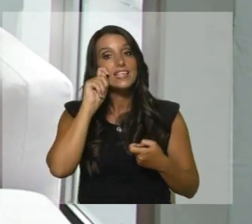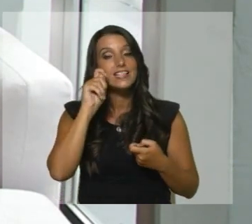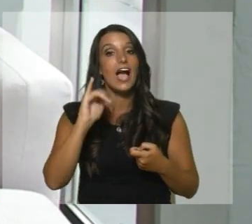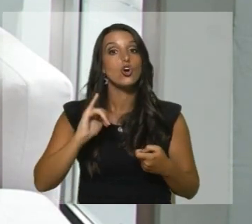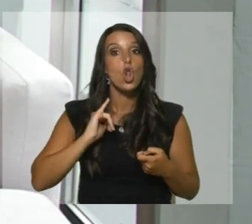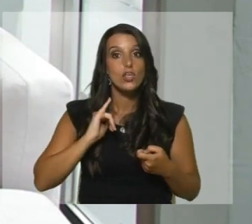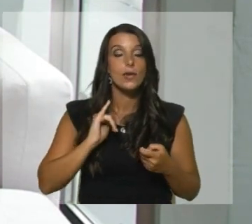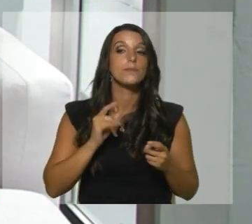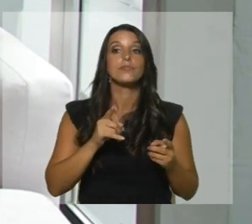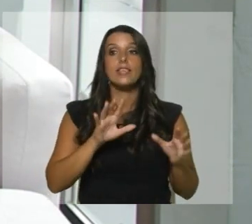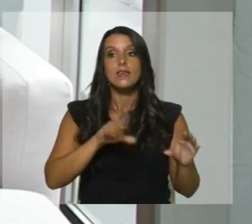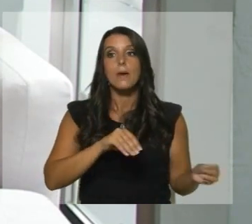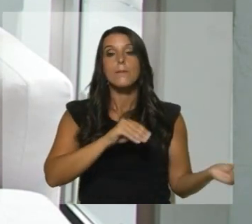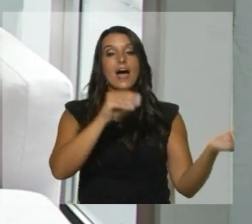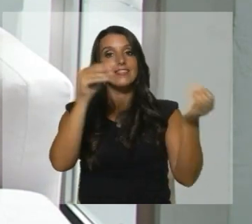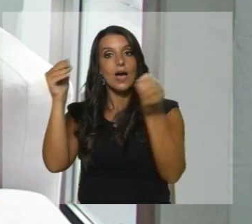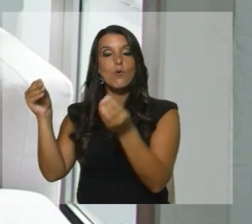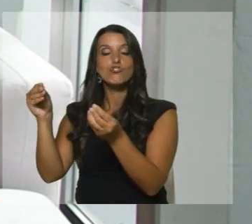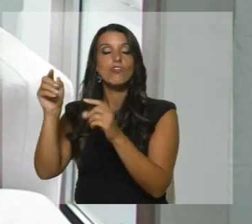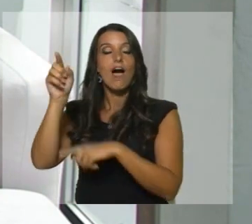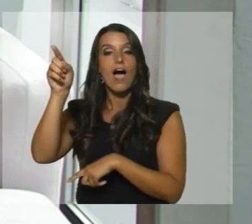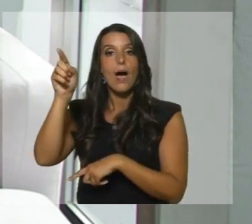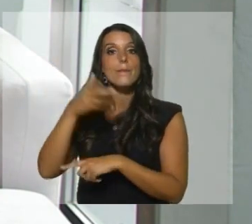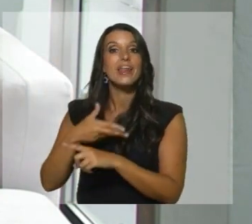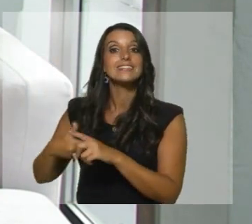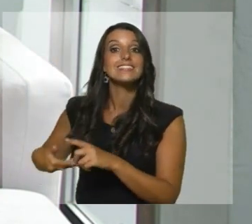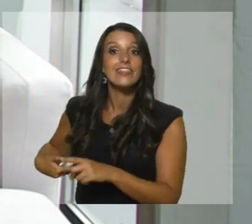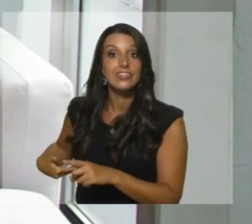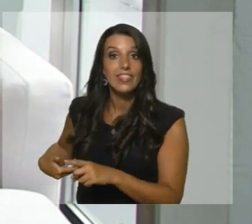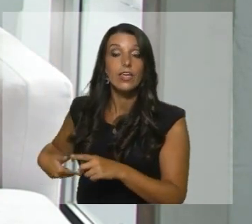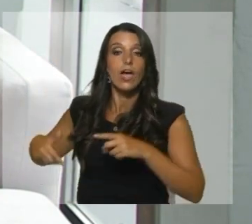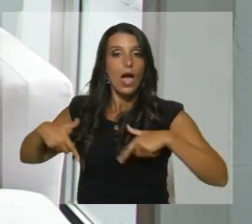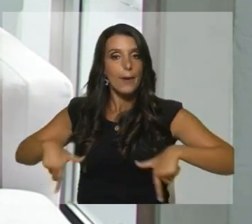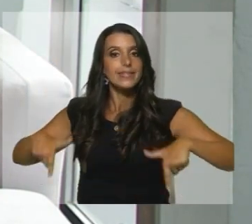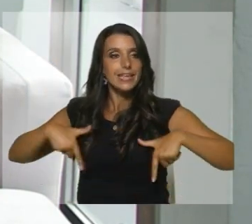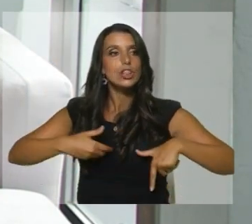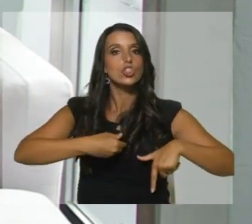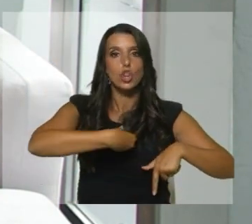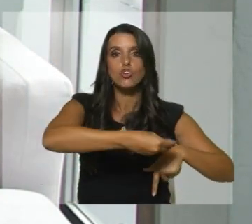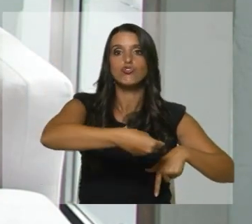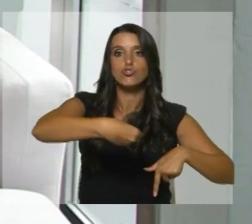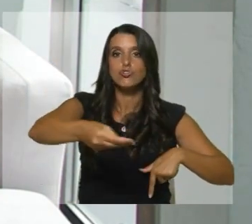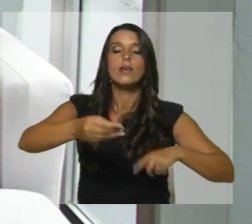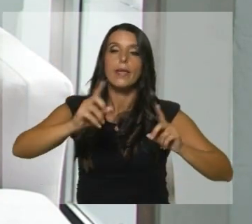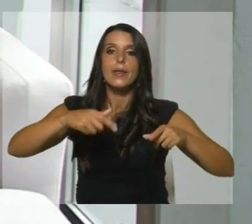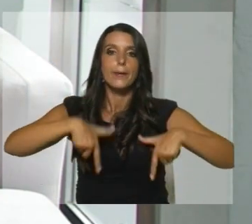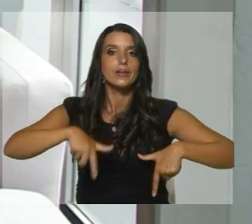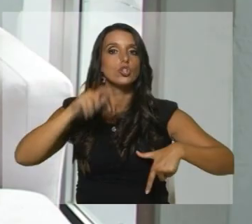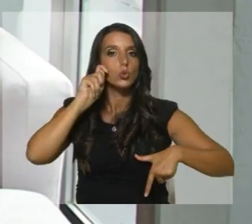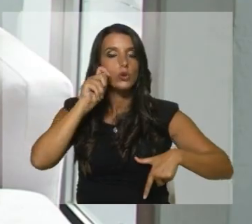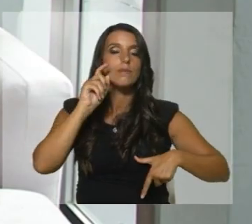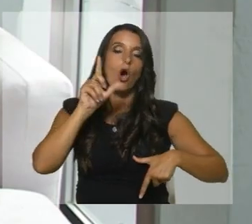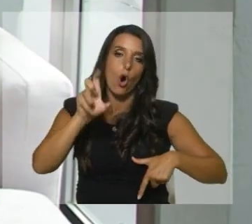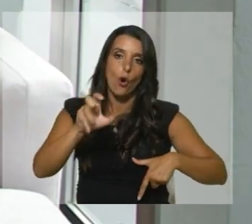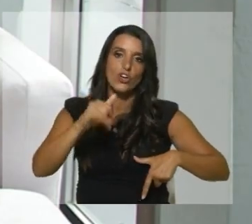Colonia le hemos enviado el comunicado al presidente a los ministros correspondientes también al ministro de turismo por supuesto al